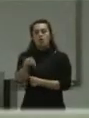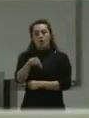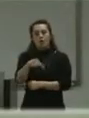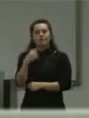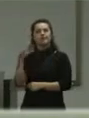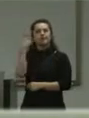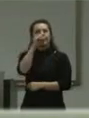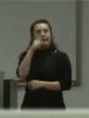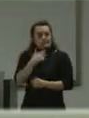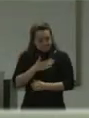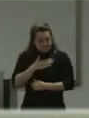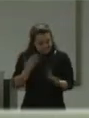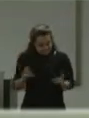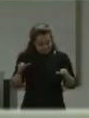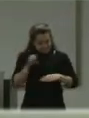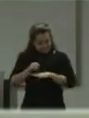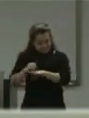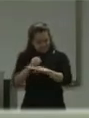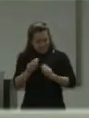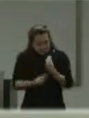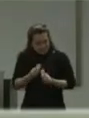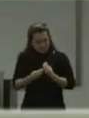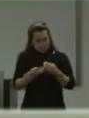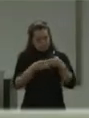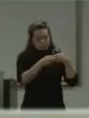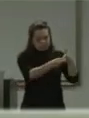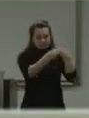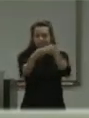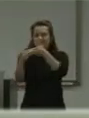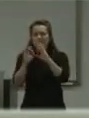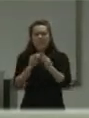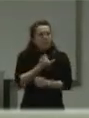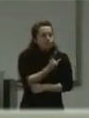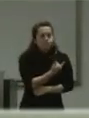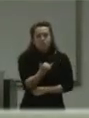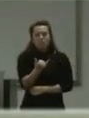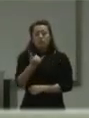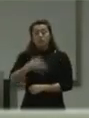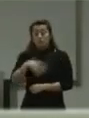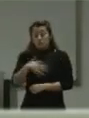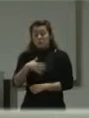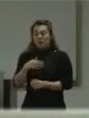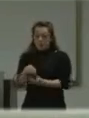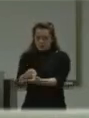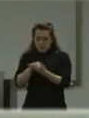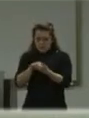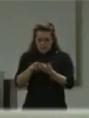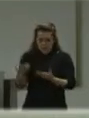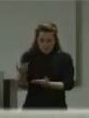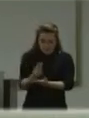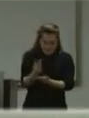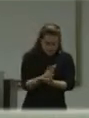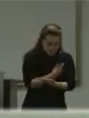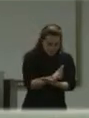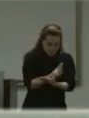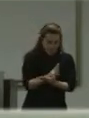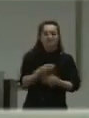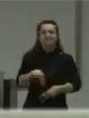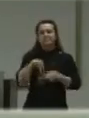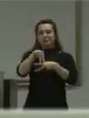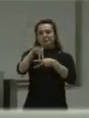quehacer qué hacemos como organizaciones de orientar a nuestras familias entonces sin duda insumos maravillosos para